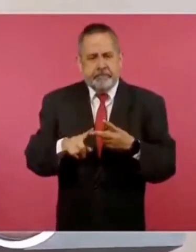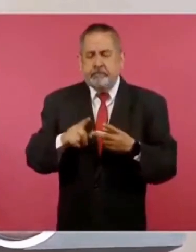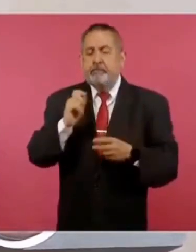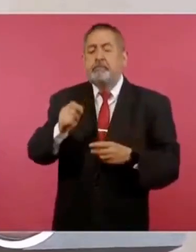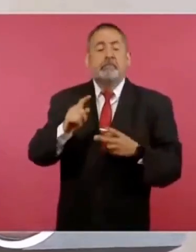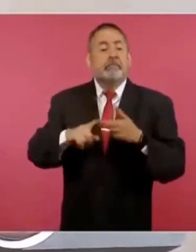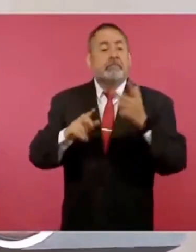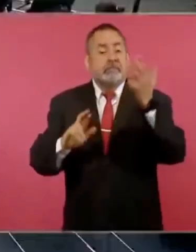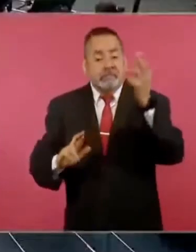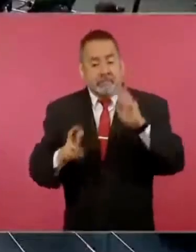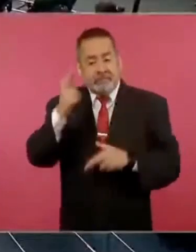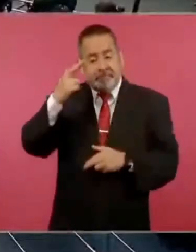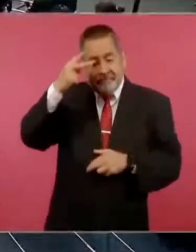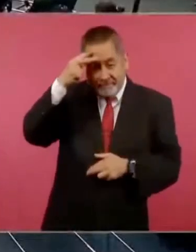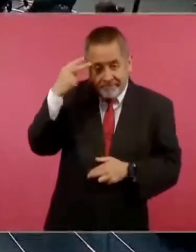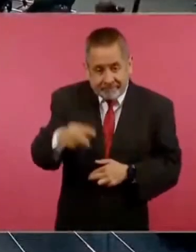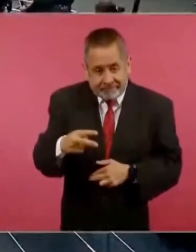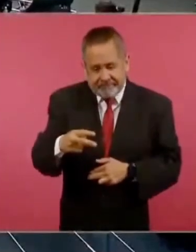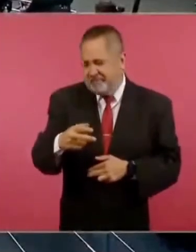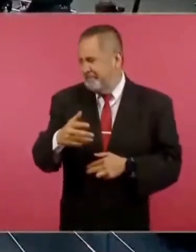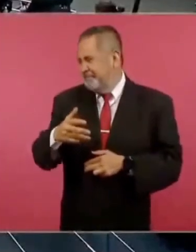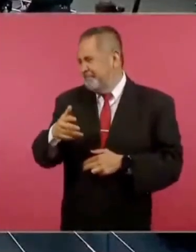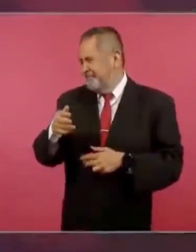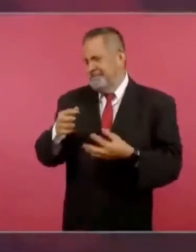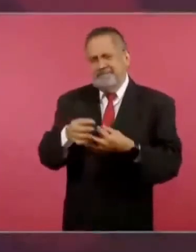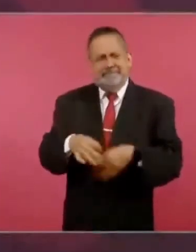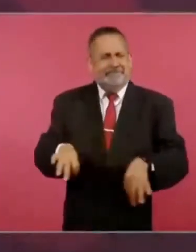Mexicana es fundamentalmente